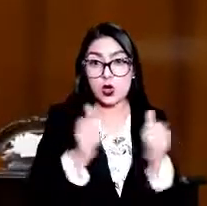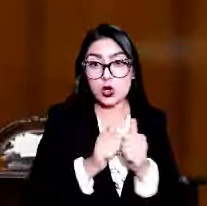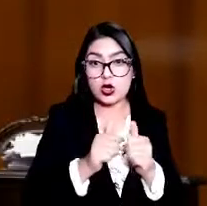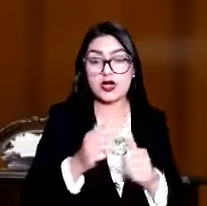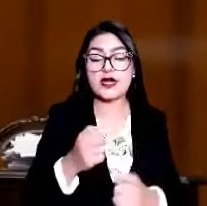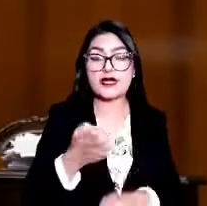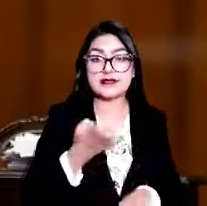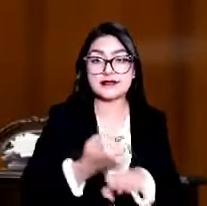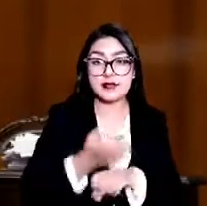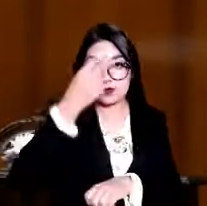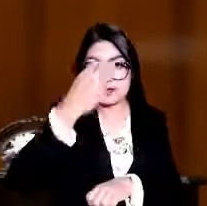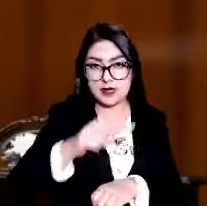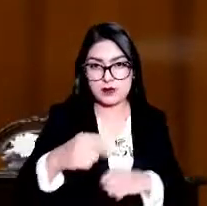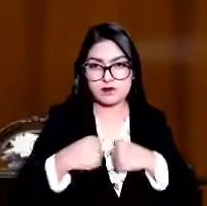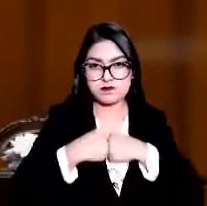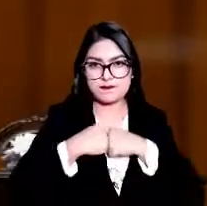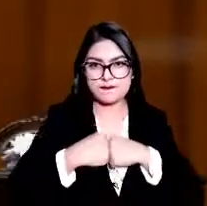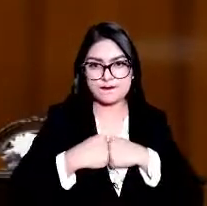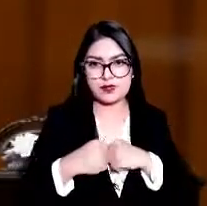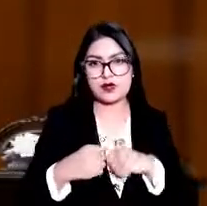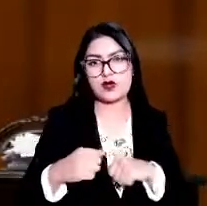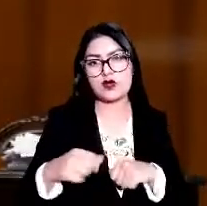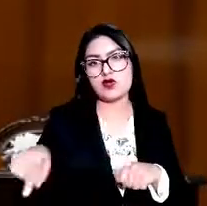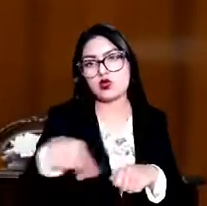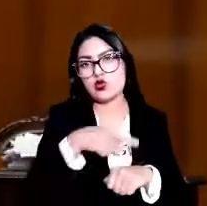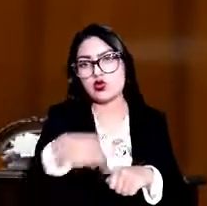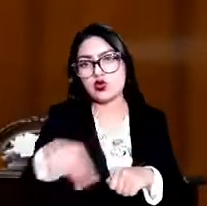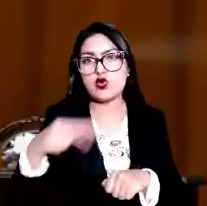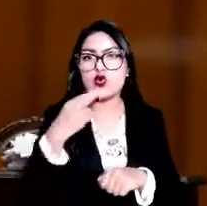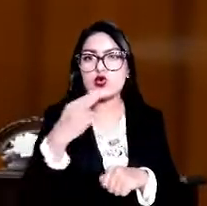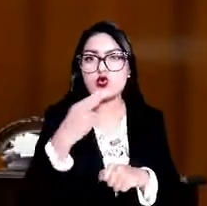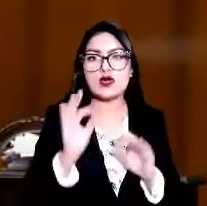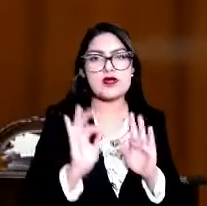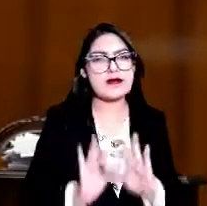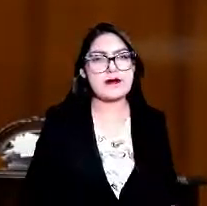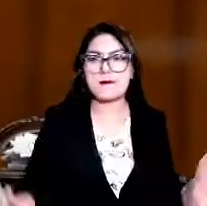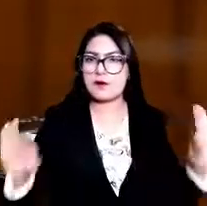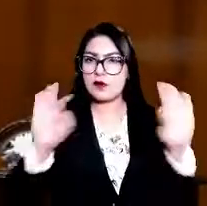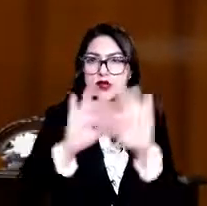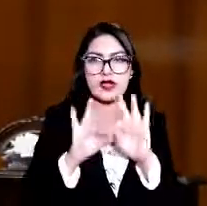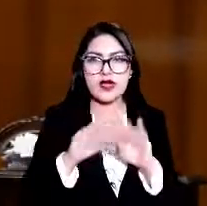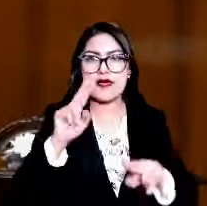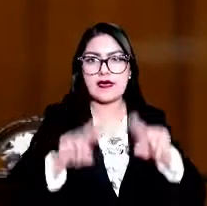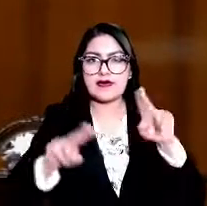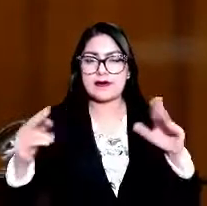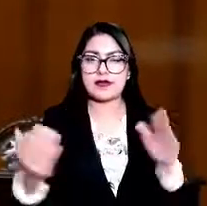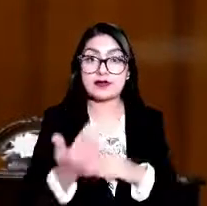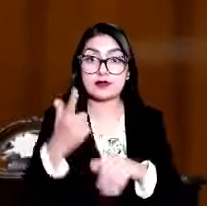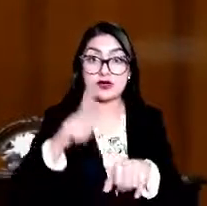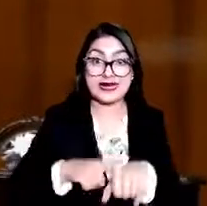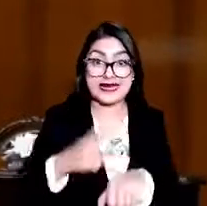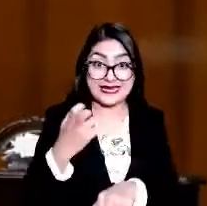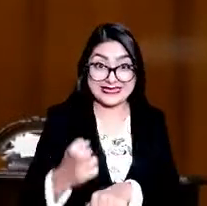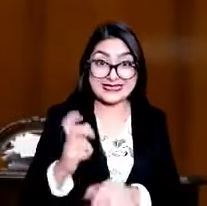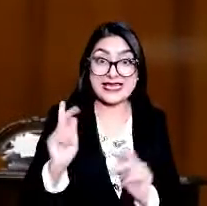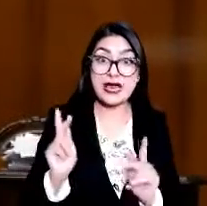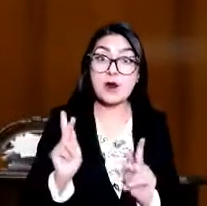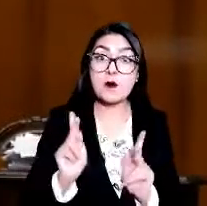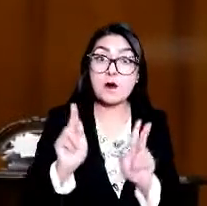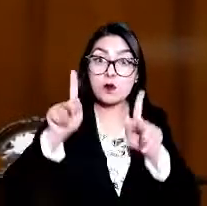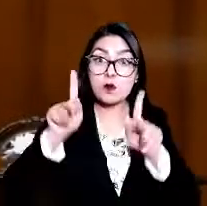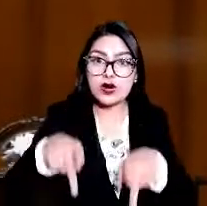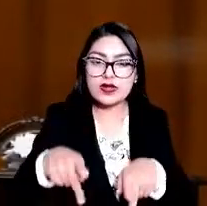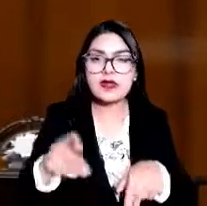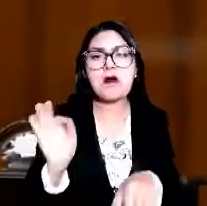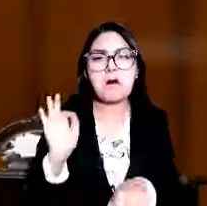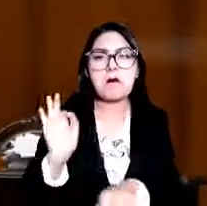es una de las más importantes a nivel nacional. Y este puente benefició a más de